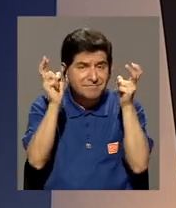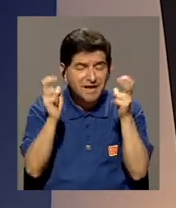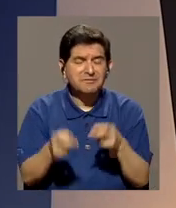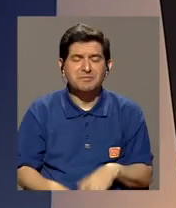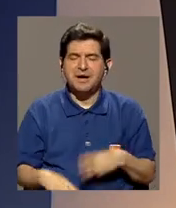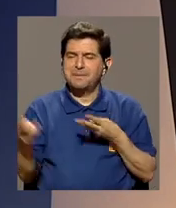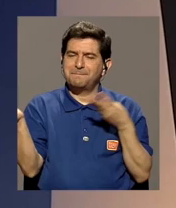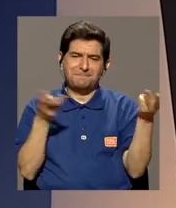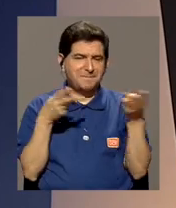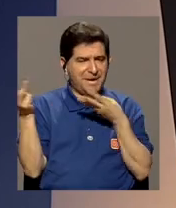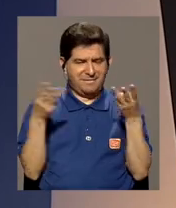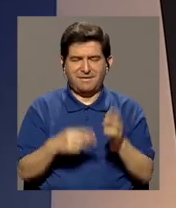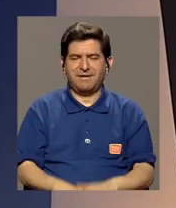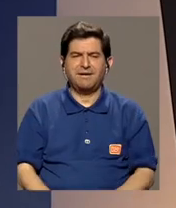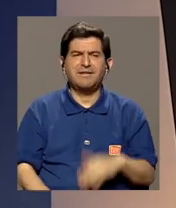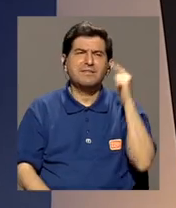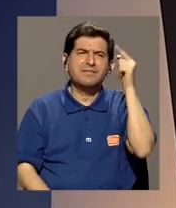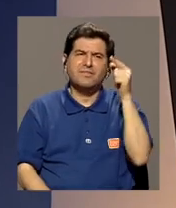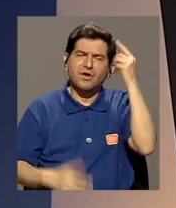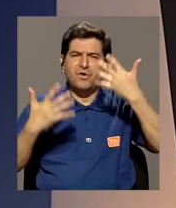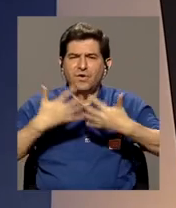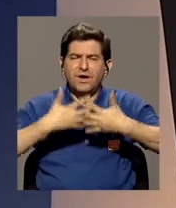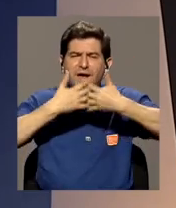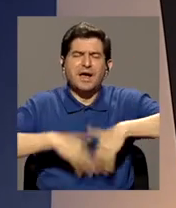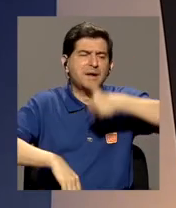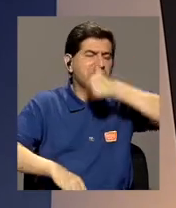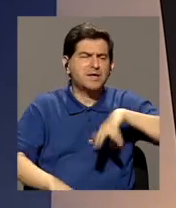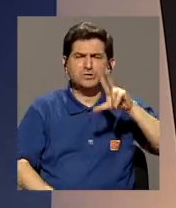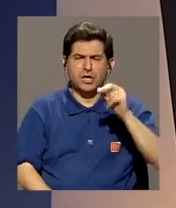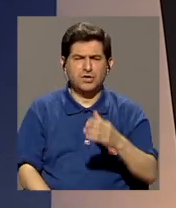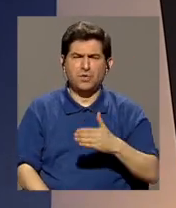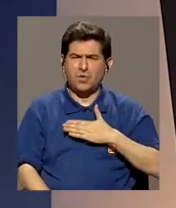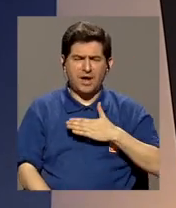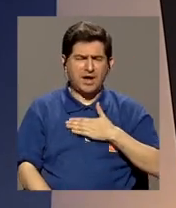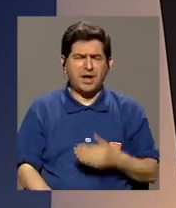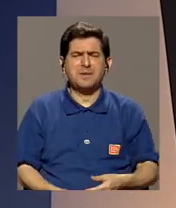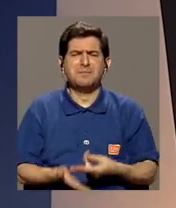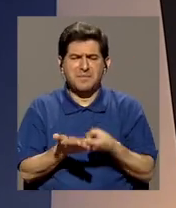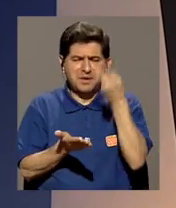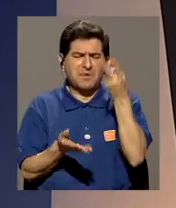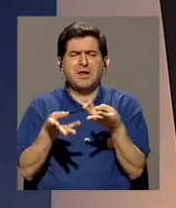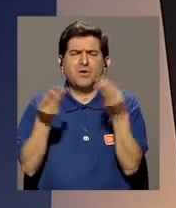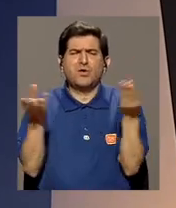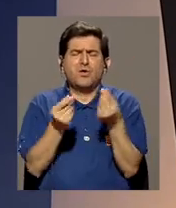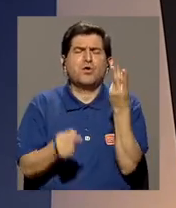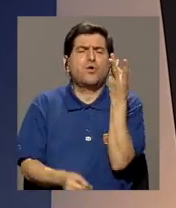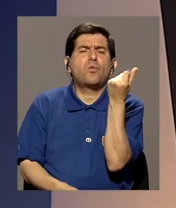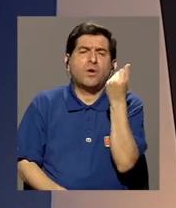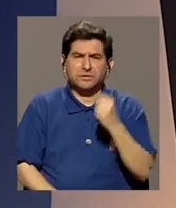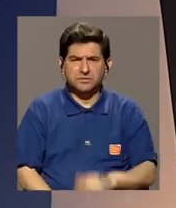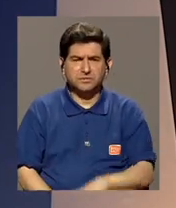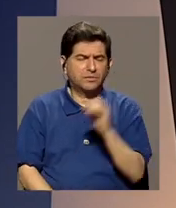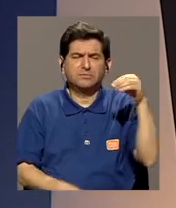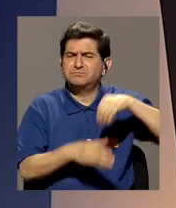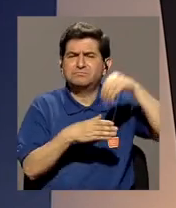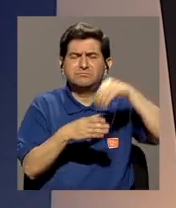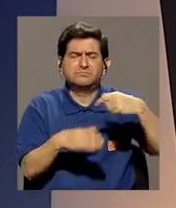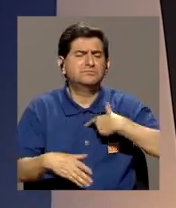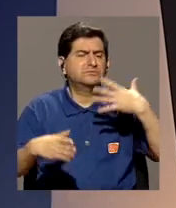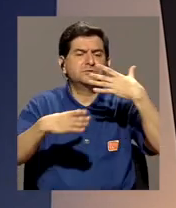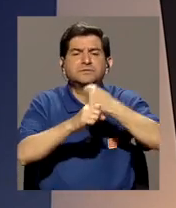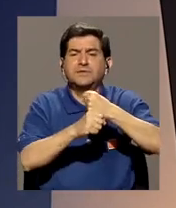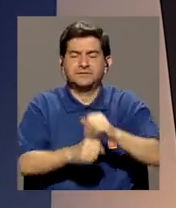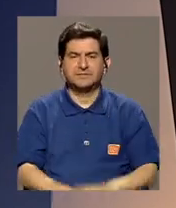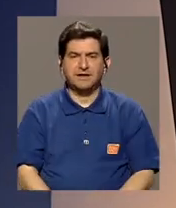tema de mercado y la lógica de una empresa privada es no cuánto me cuesta a mí producir esto o cuántas inversiones